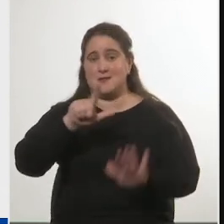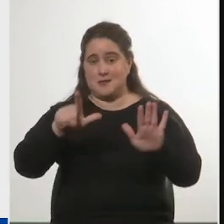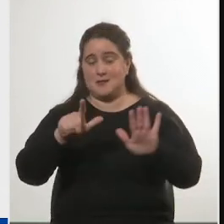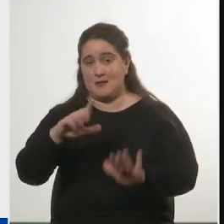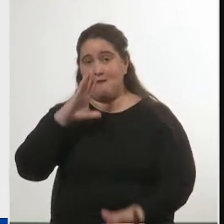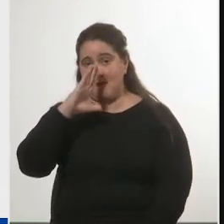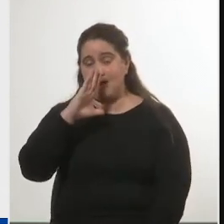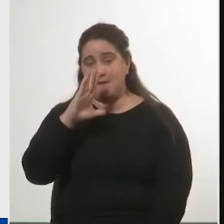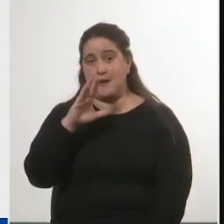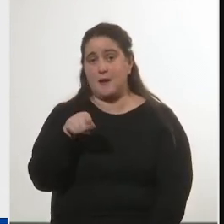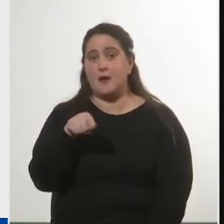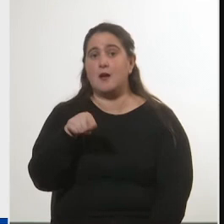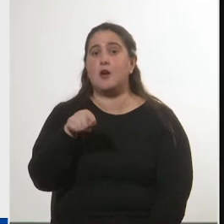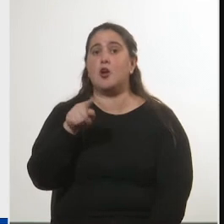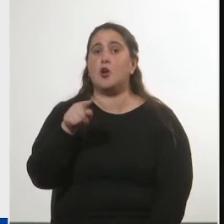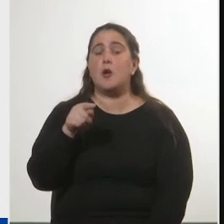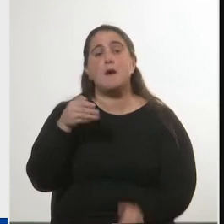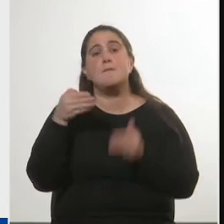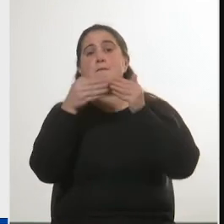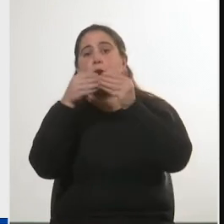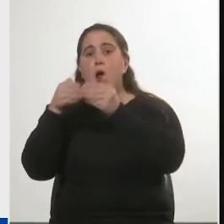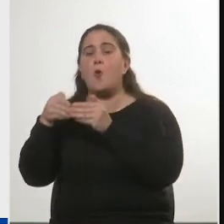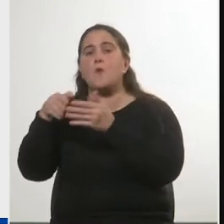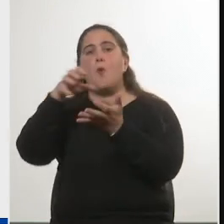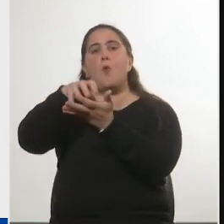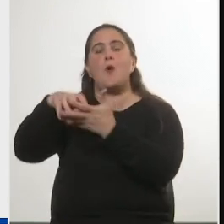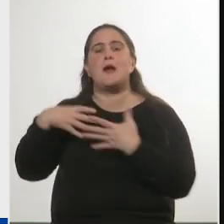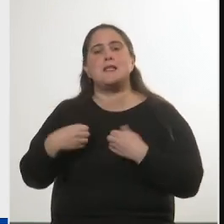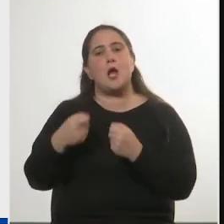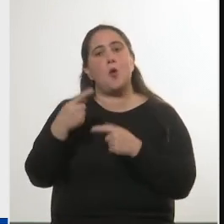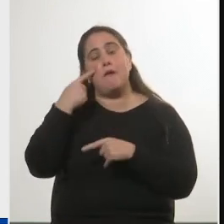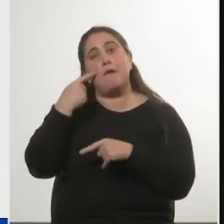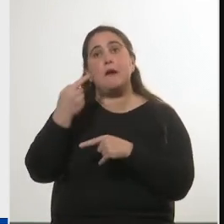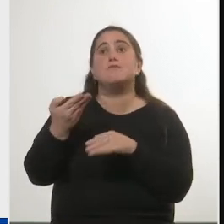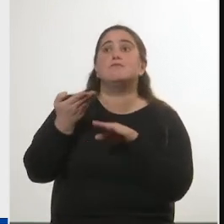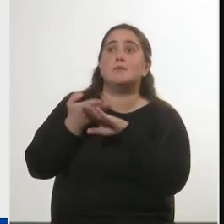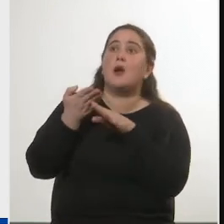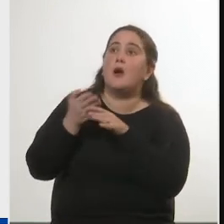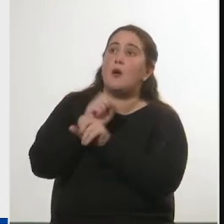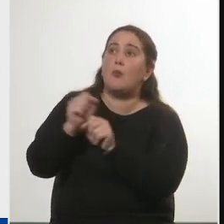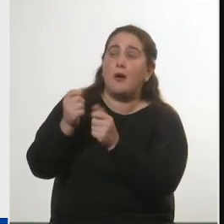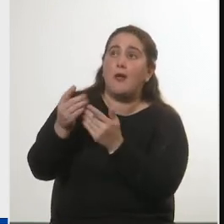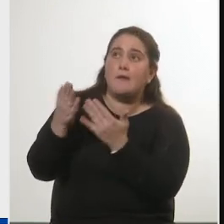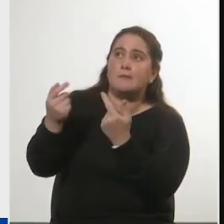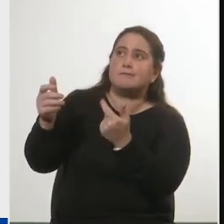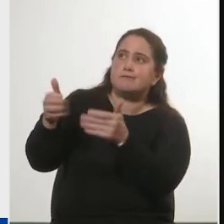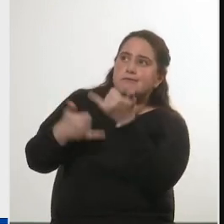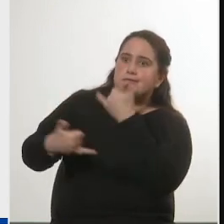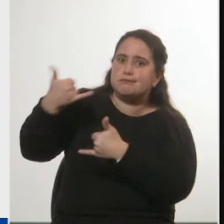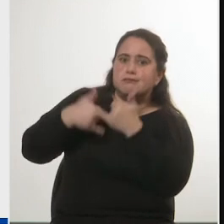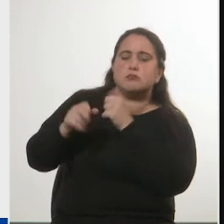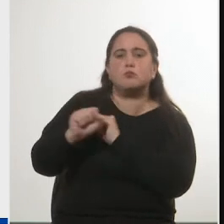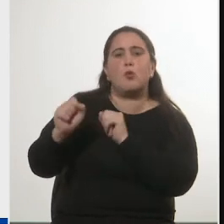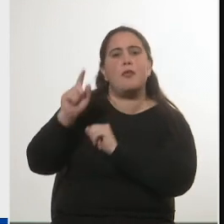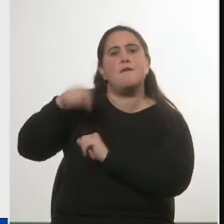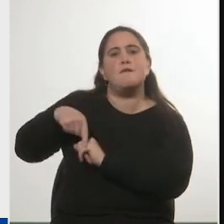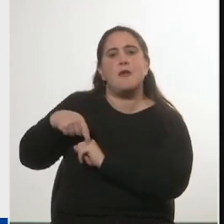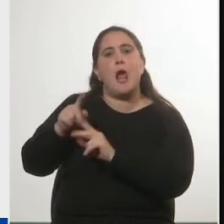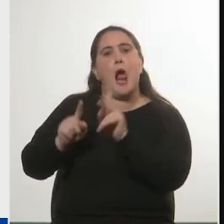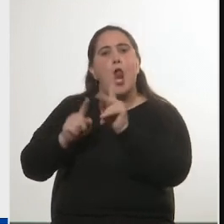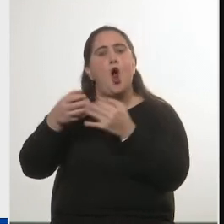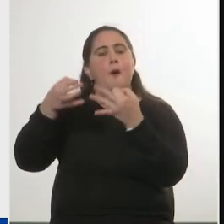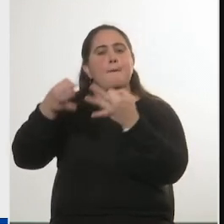febrero se consulta a los servicios de salud pidiendo asesoramiento acerca de la posible afectación de